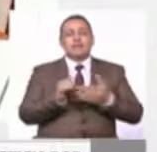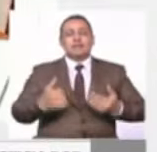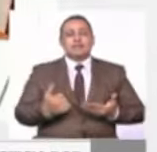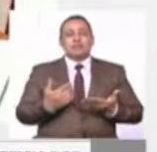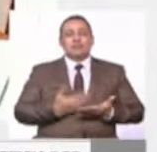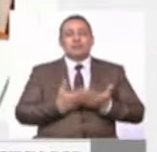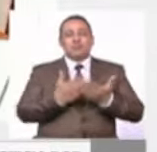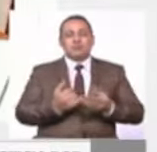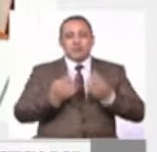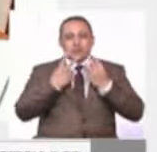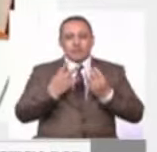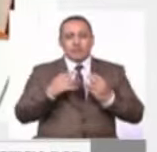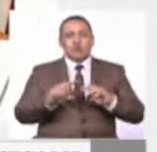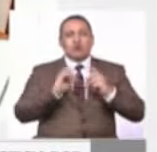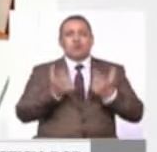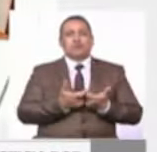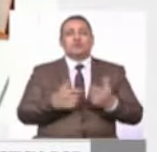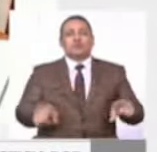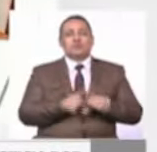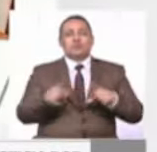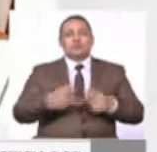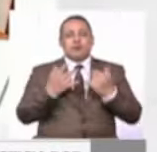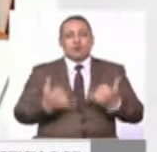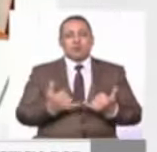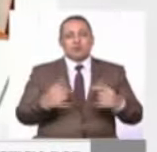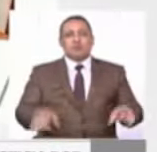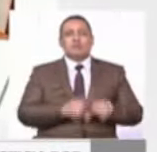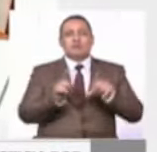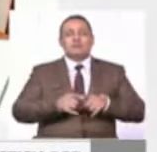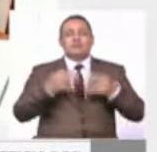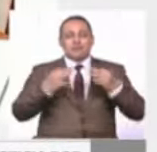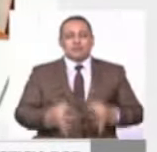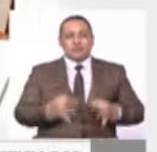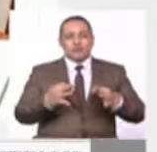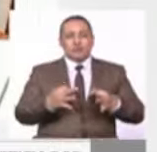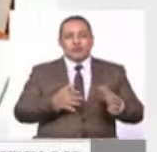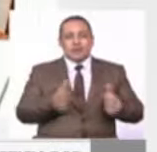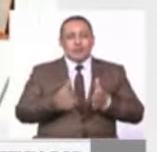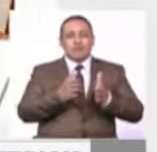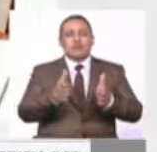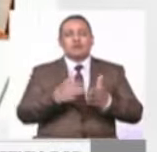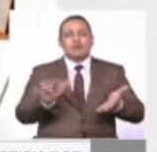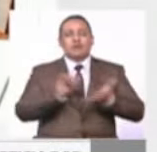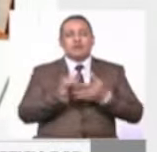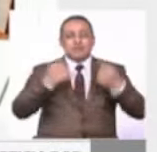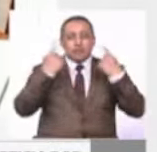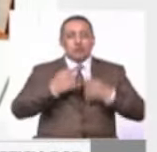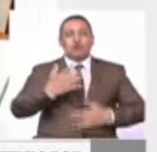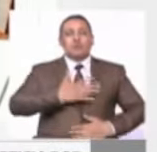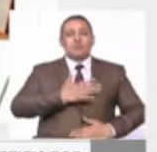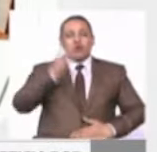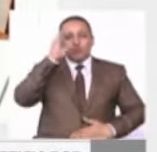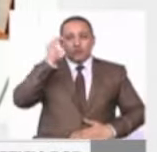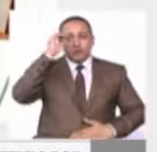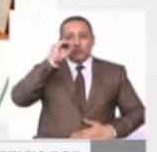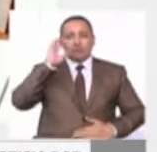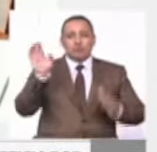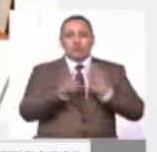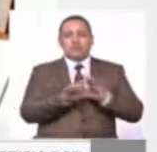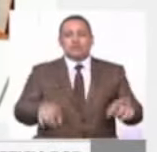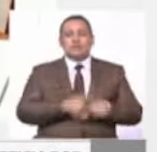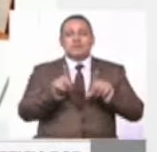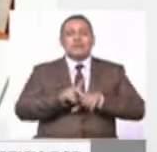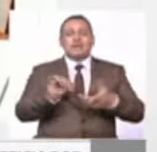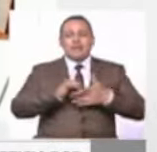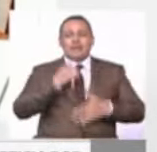que tanto en la comisión como ahora me ratifico en el sentido que de acuerdo a mi opinión la señor ino